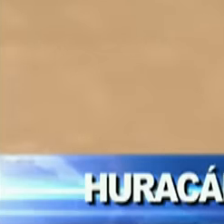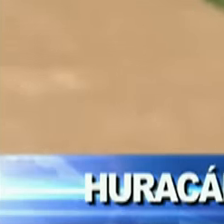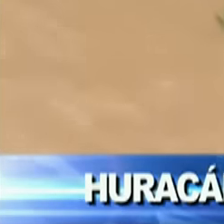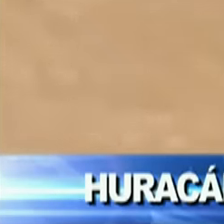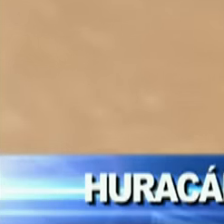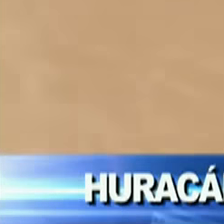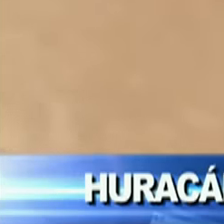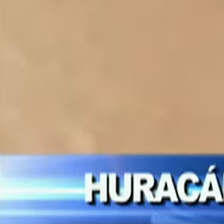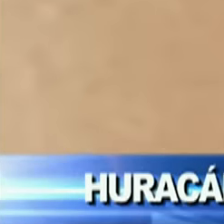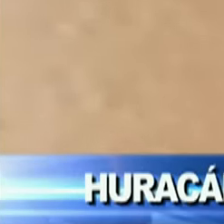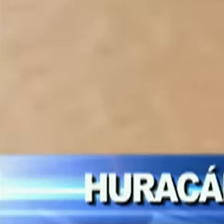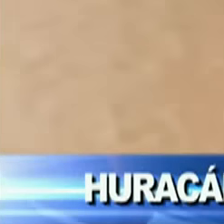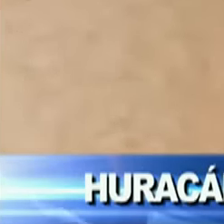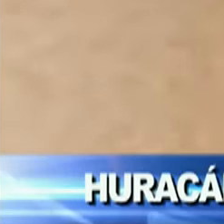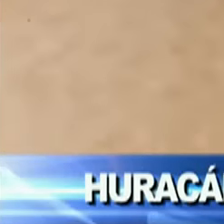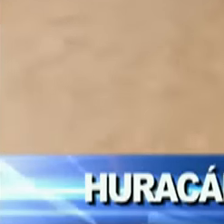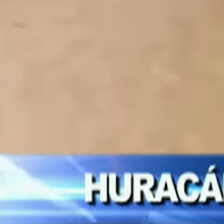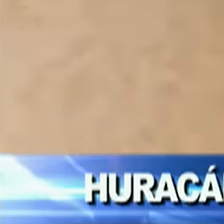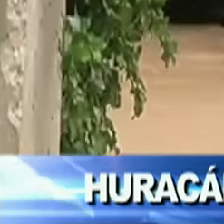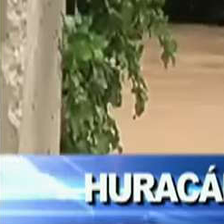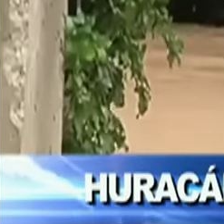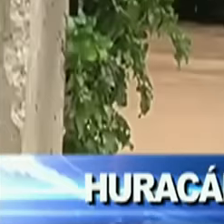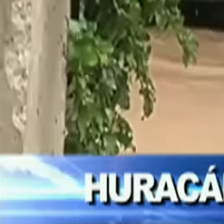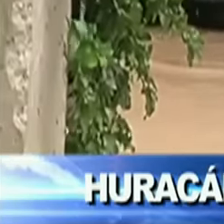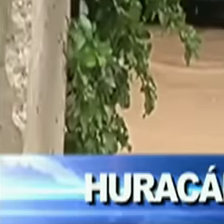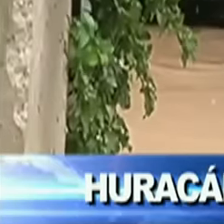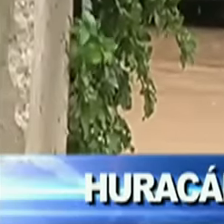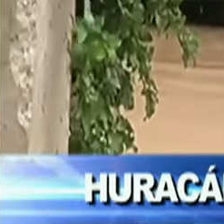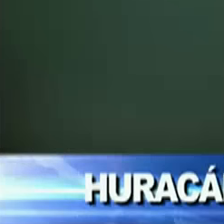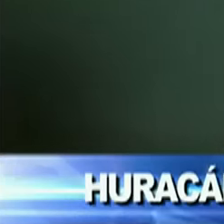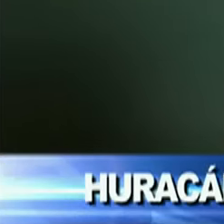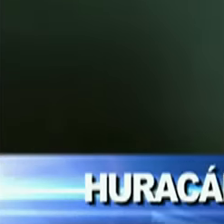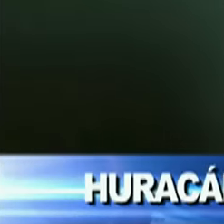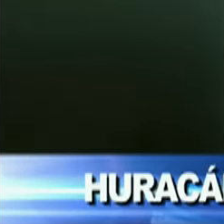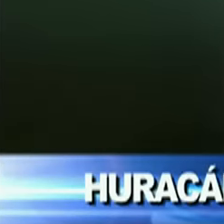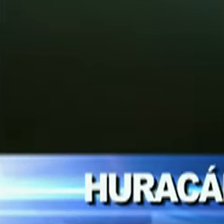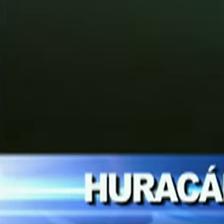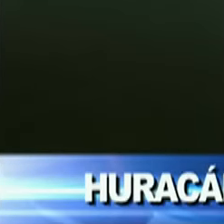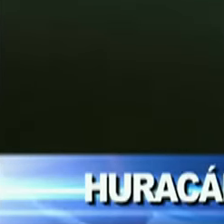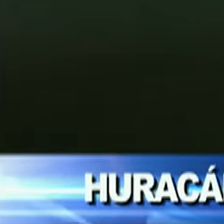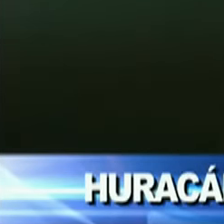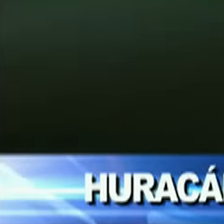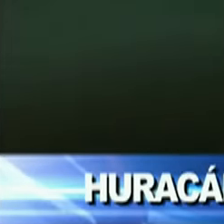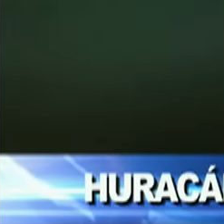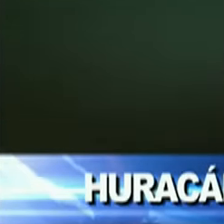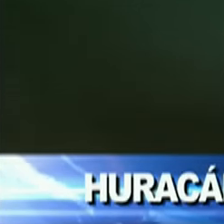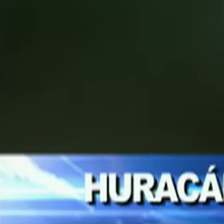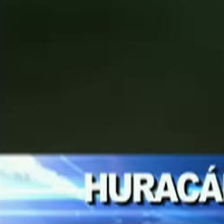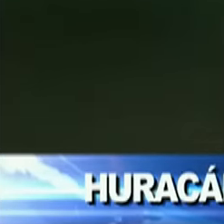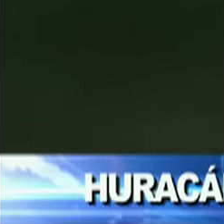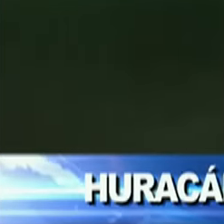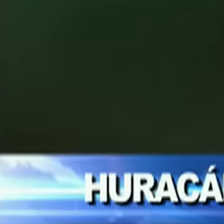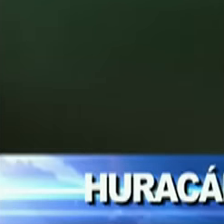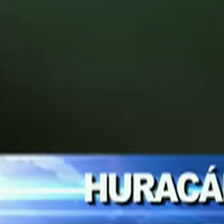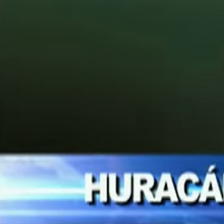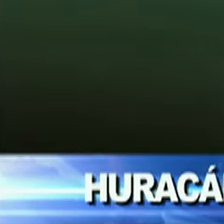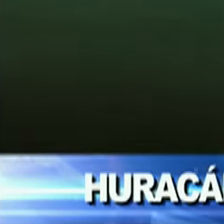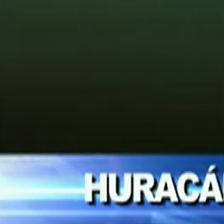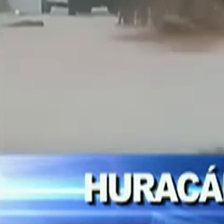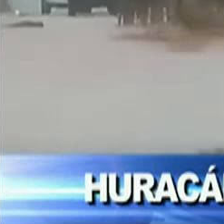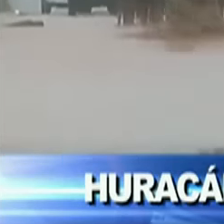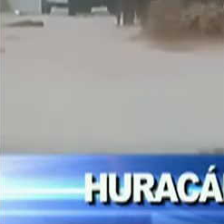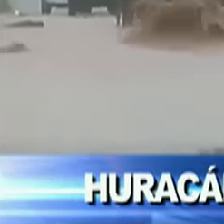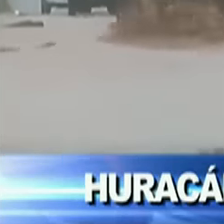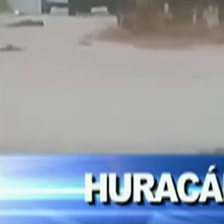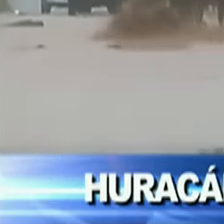mientras la costa este de Estados Unidos reza y se alista para un posible